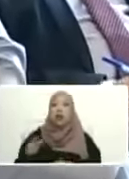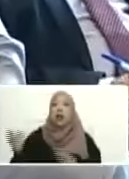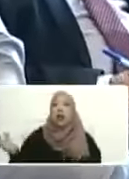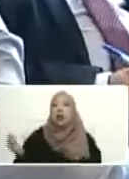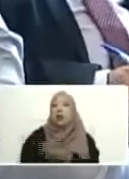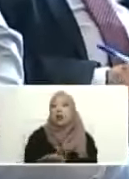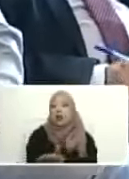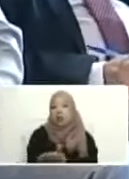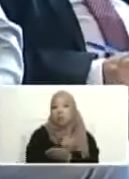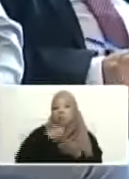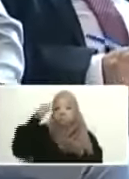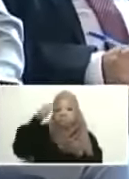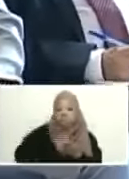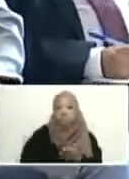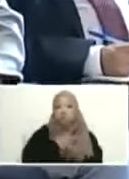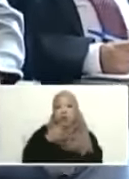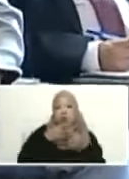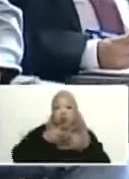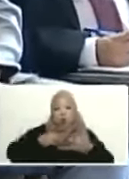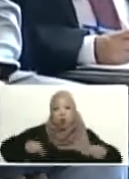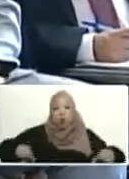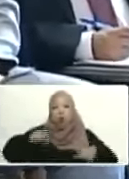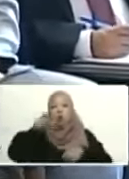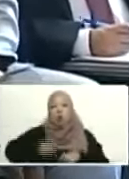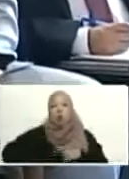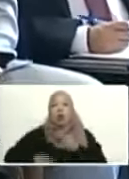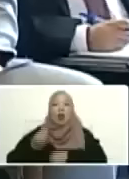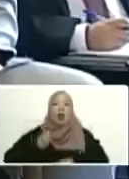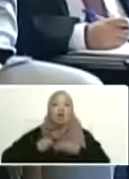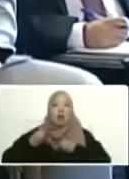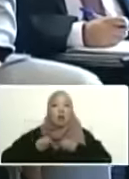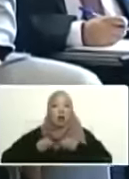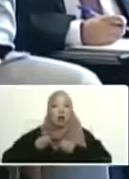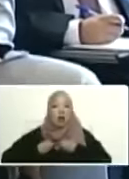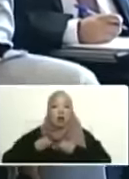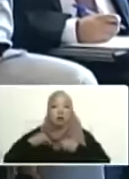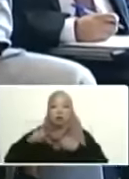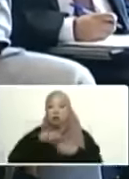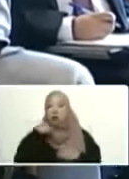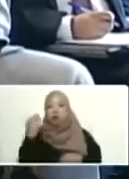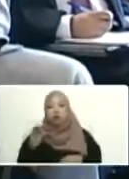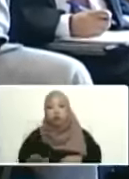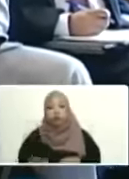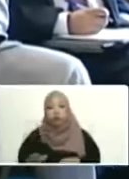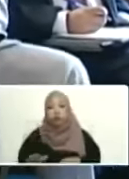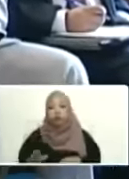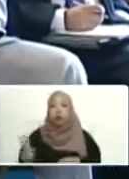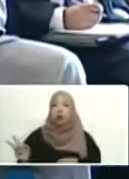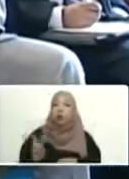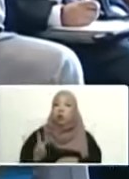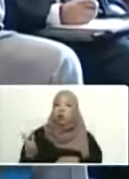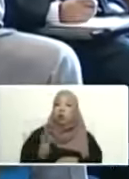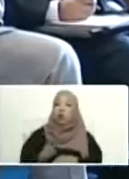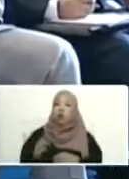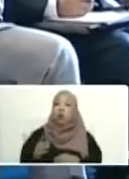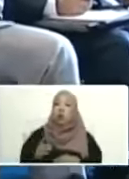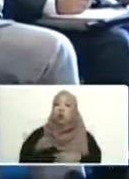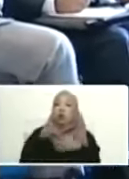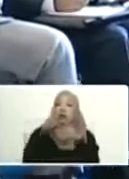quitan la tierra, le quitan los recursos, le quitan la vida. Nuestros países se parten